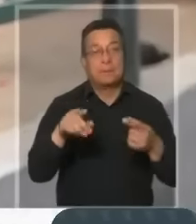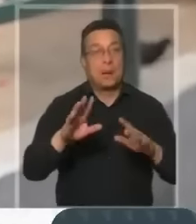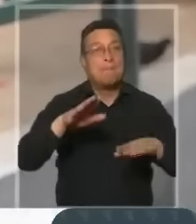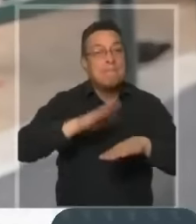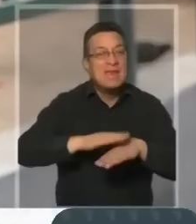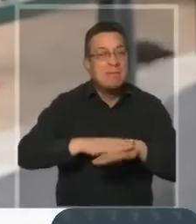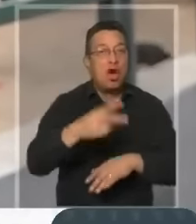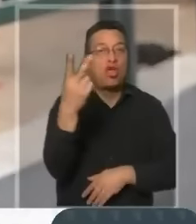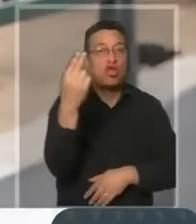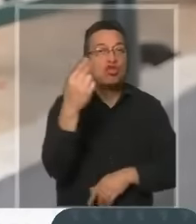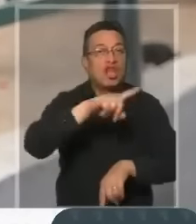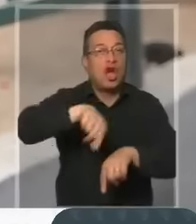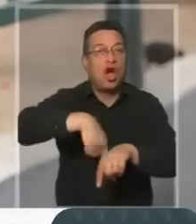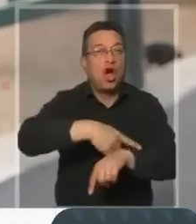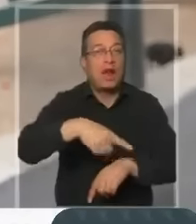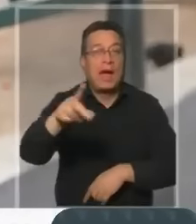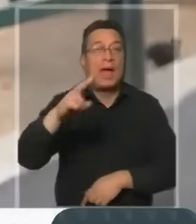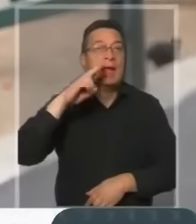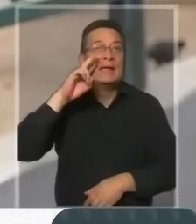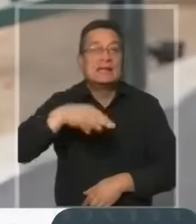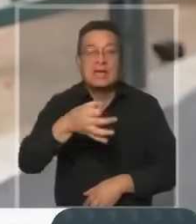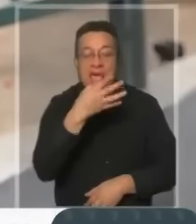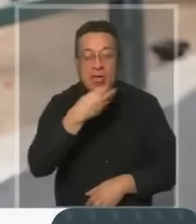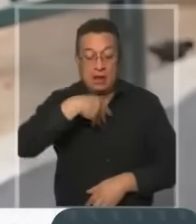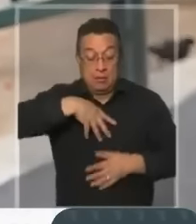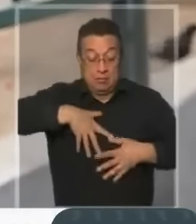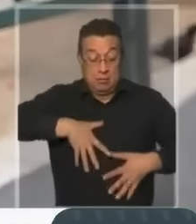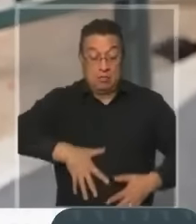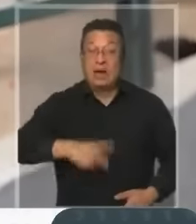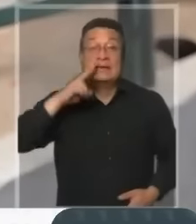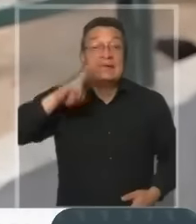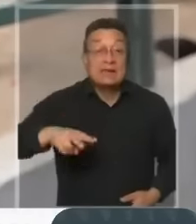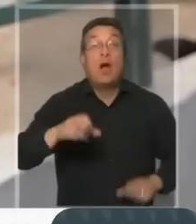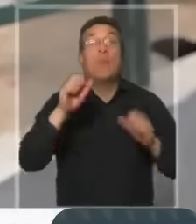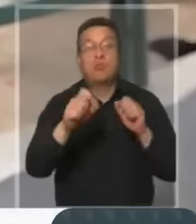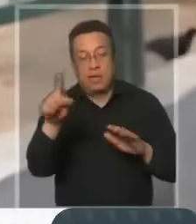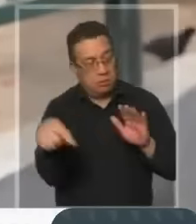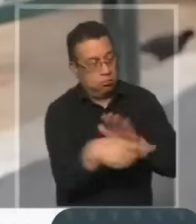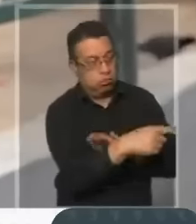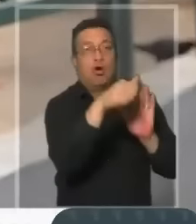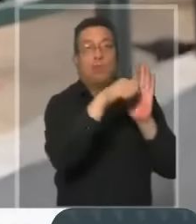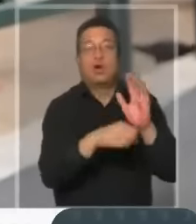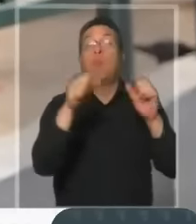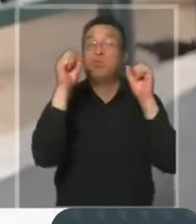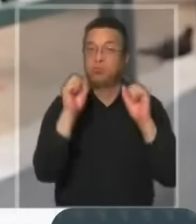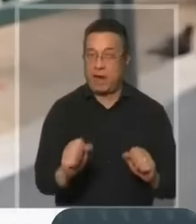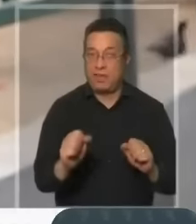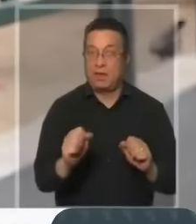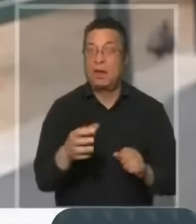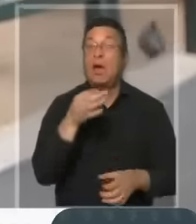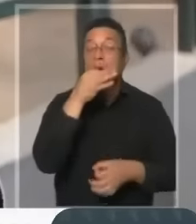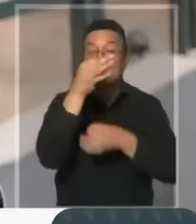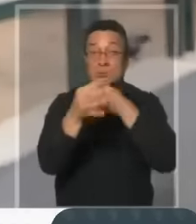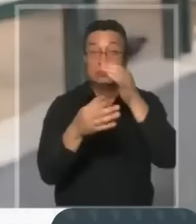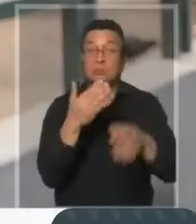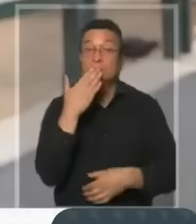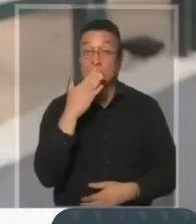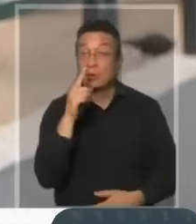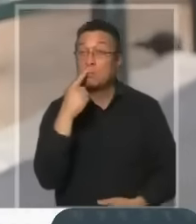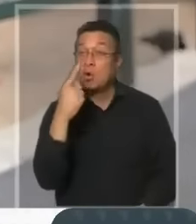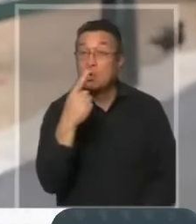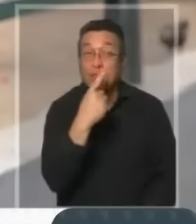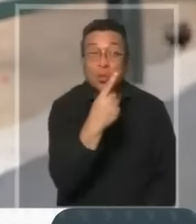12 horas sin que un paciente tenga ese medicamento en su sistema para poder entrar a un quirófano. Es un dato que, según los especialistas consultados